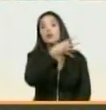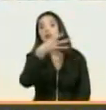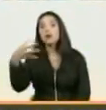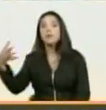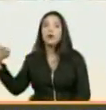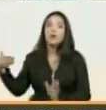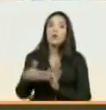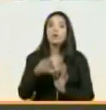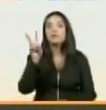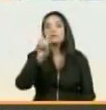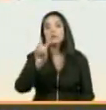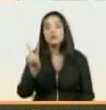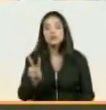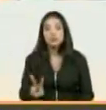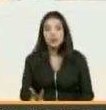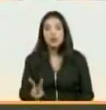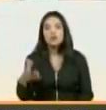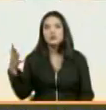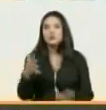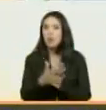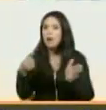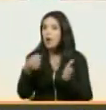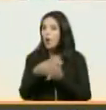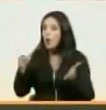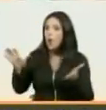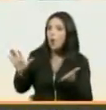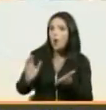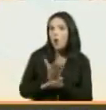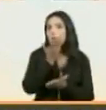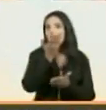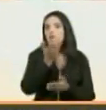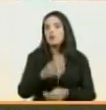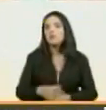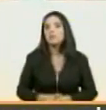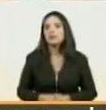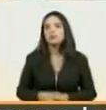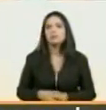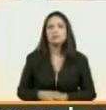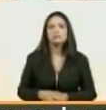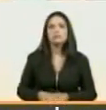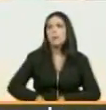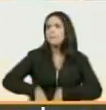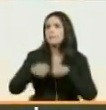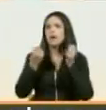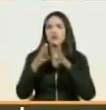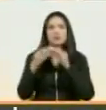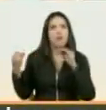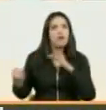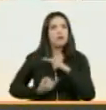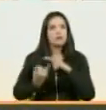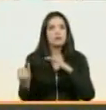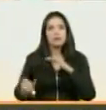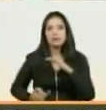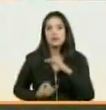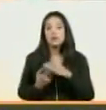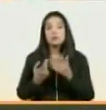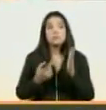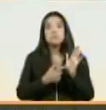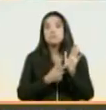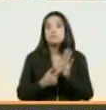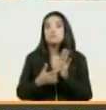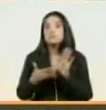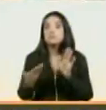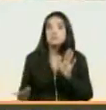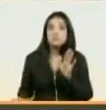Venezuela del método de golpe suave, de deslegitimar la institucionalidad del país, haciendo ver